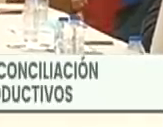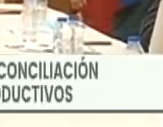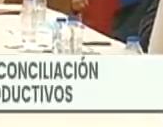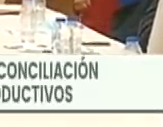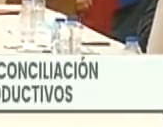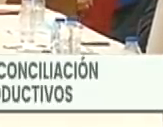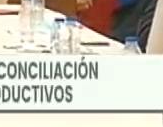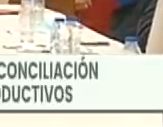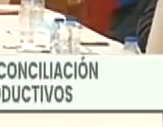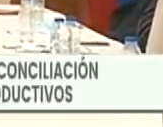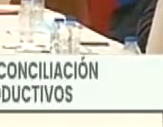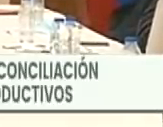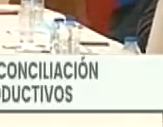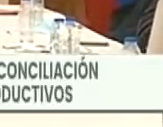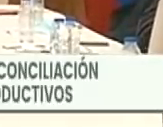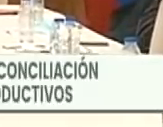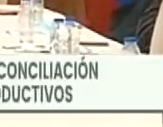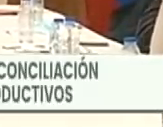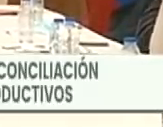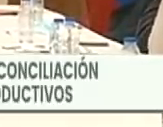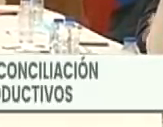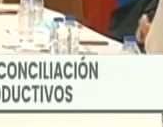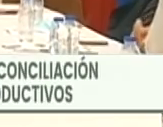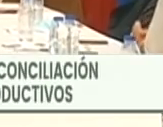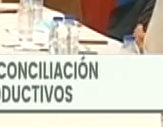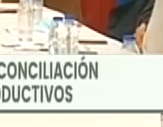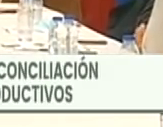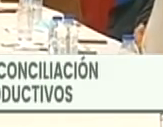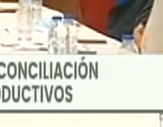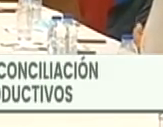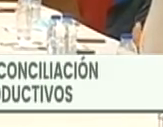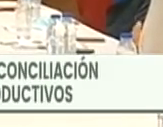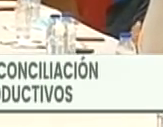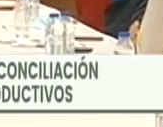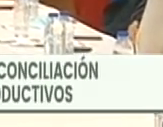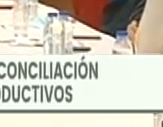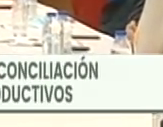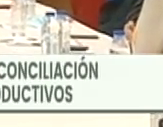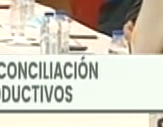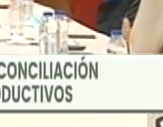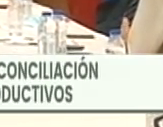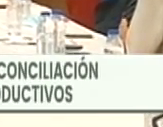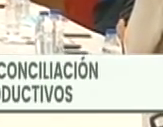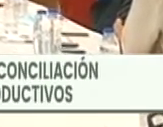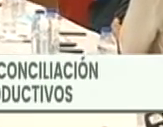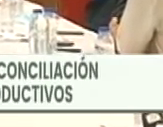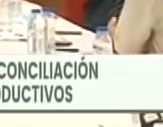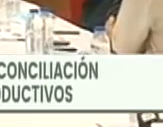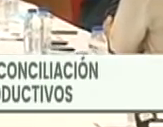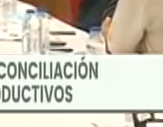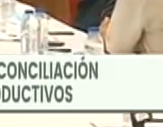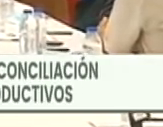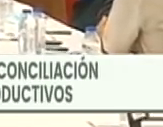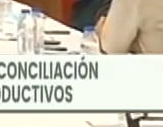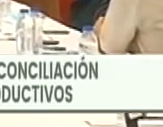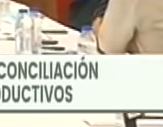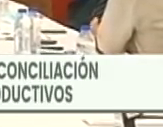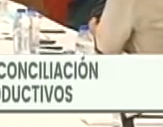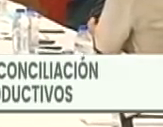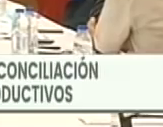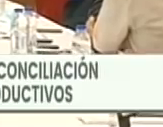en caracas en la asociación venezolana de rectores y si algo voy a insistir justamente en procurar y usted le